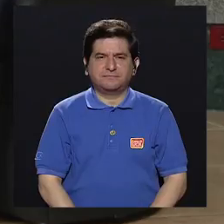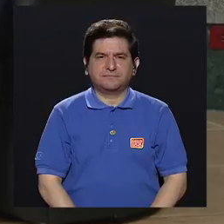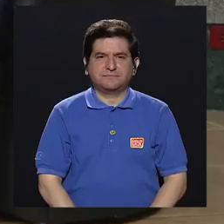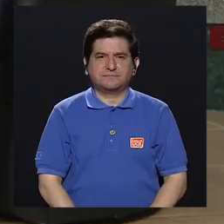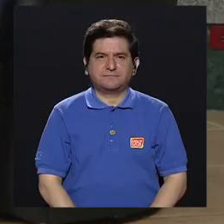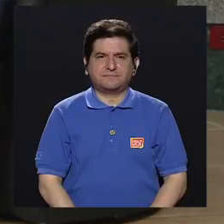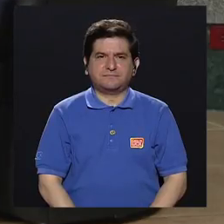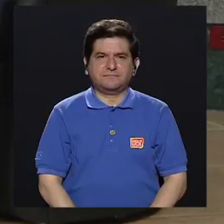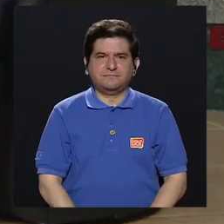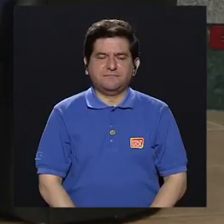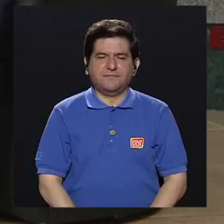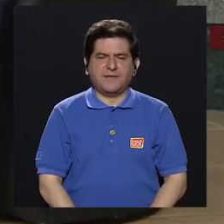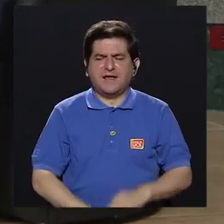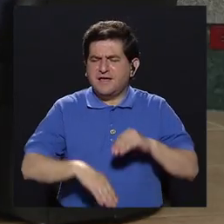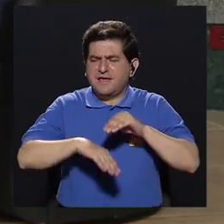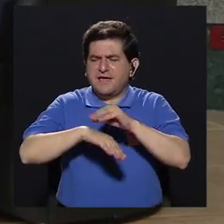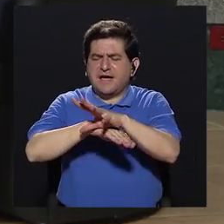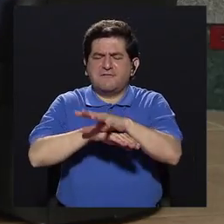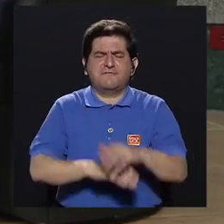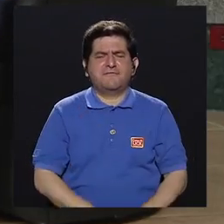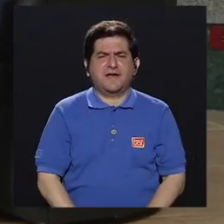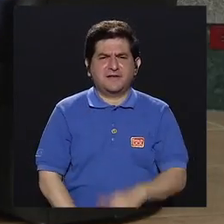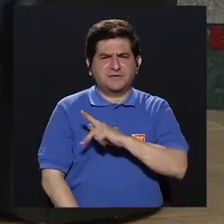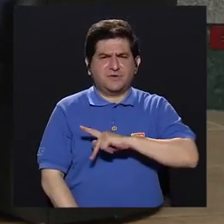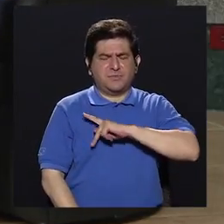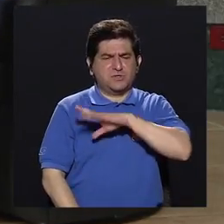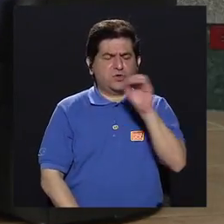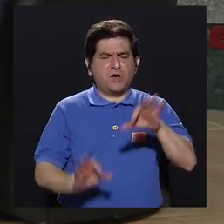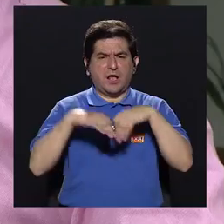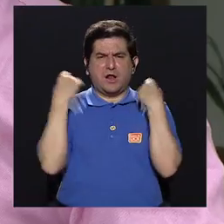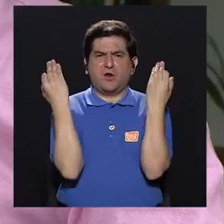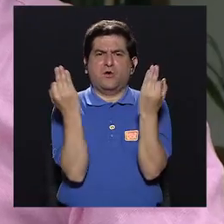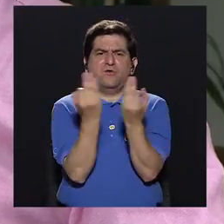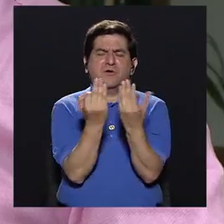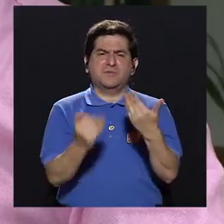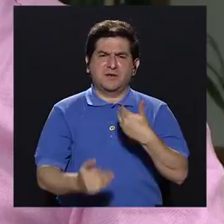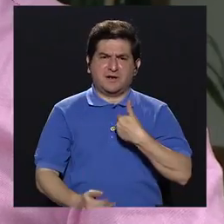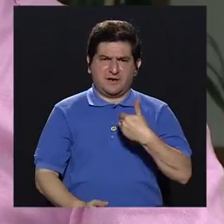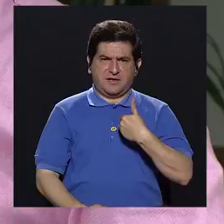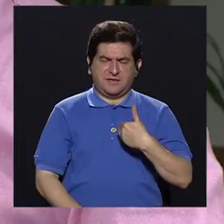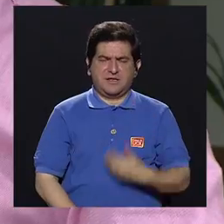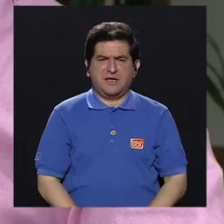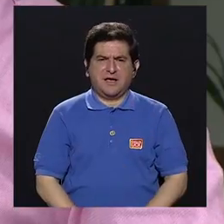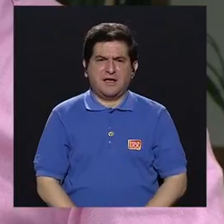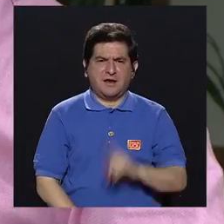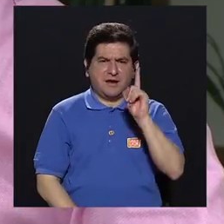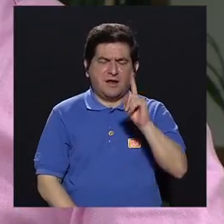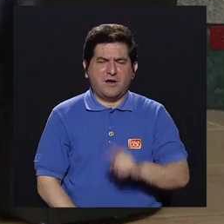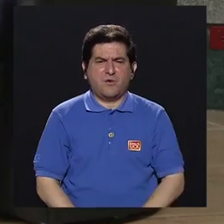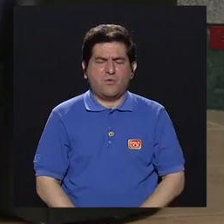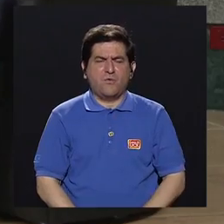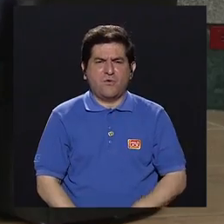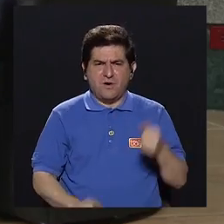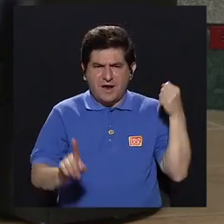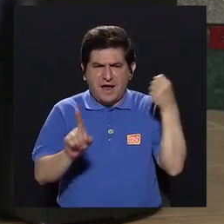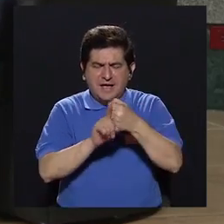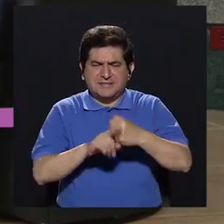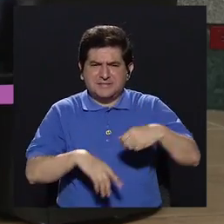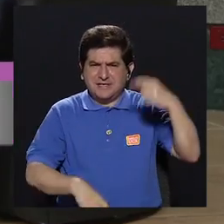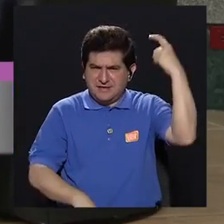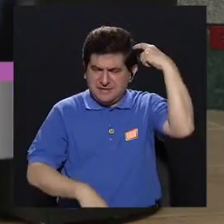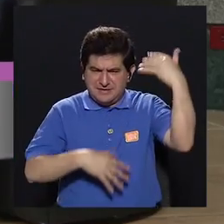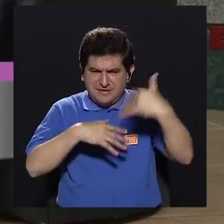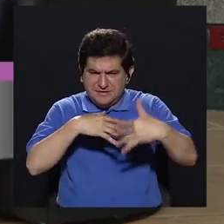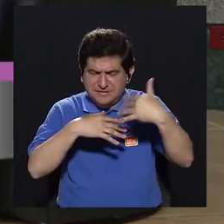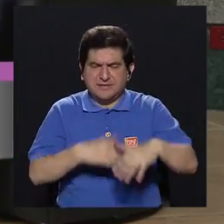¿y cuáles son las secuelas personales y secuelas familiares que deja un derrame cerebral? Bueno, las